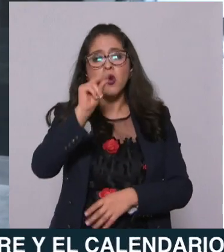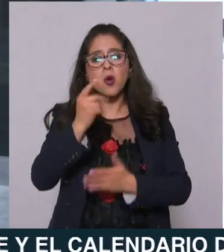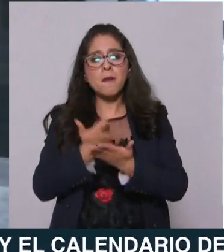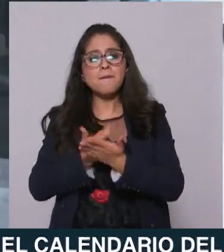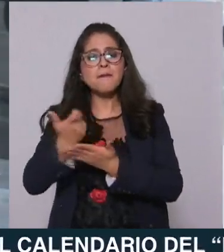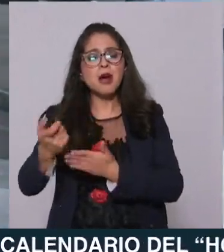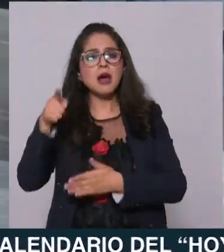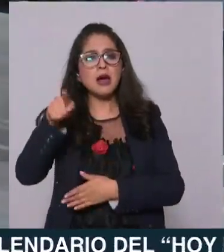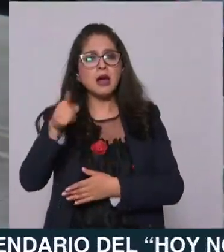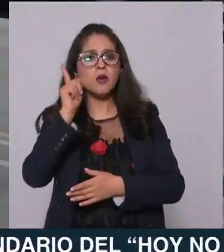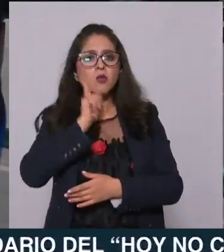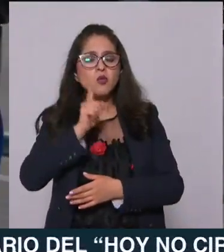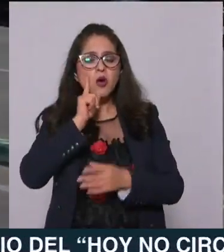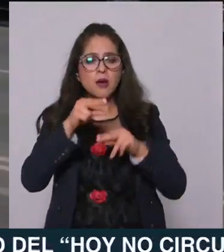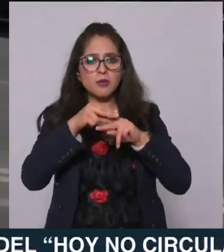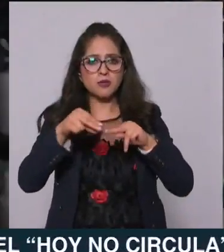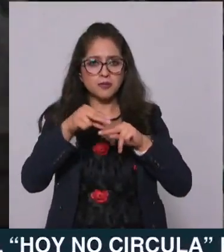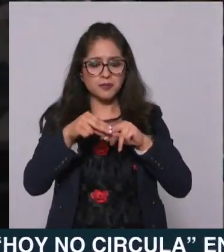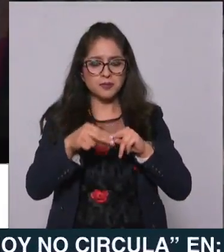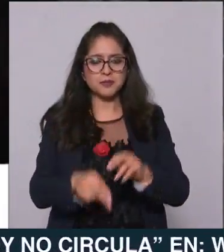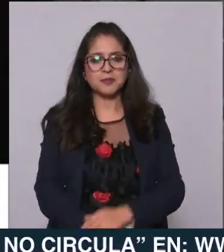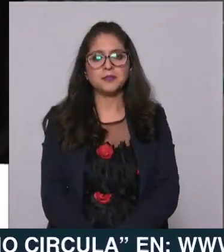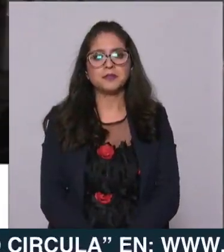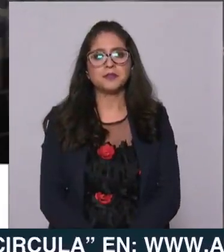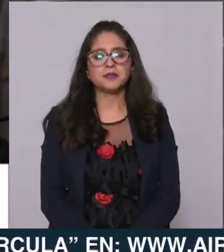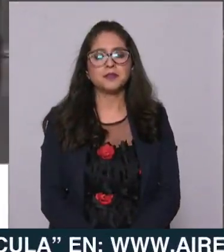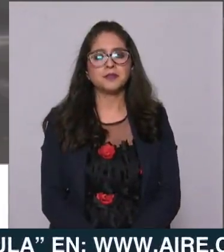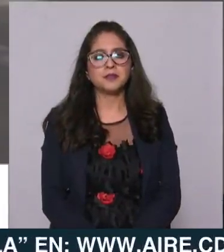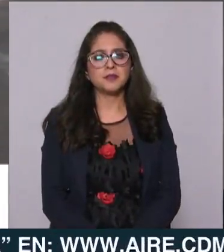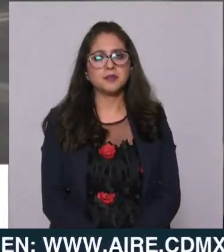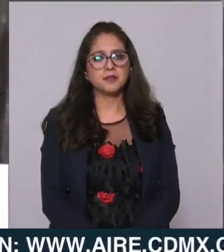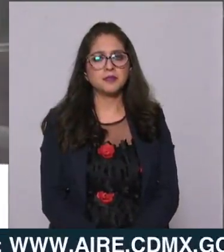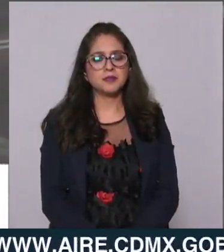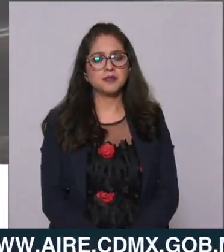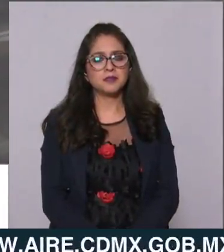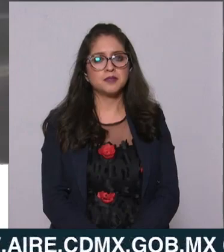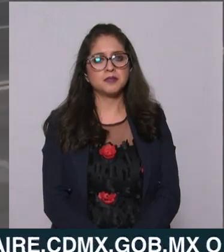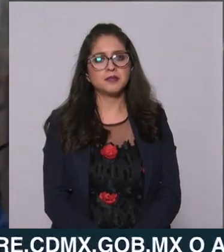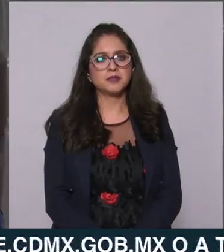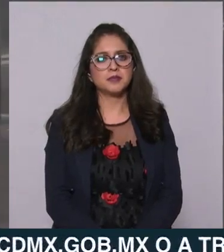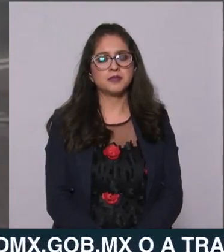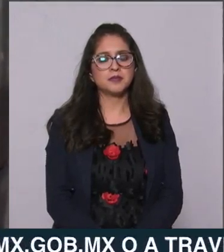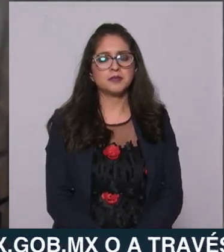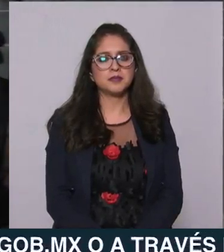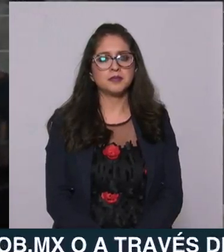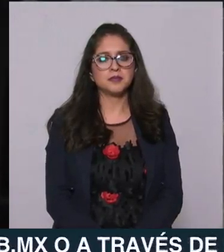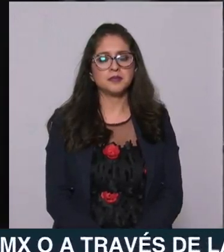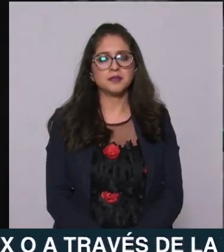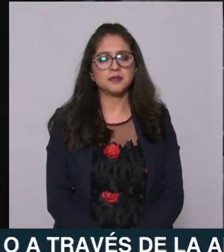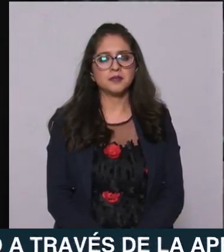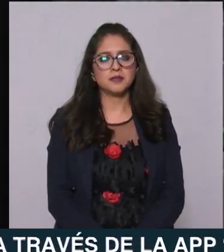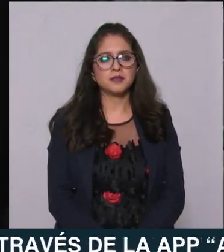taquillas. Imágenes Javier Martínez, información y voz Alberto Álvarez Santana, 21 Noticias.